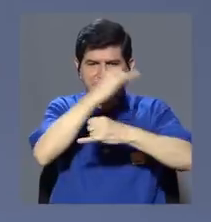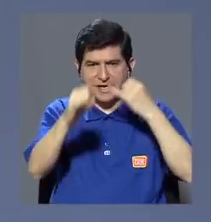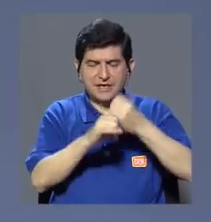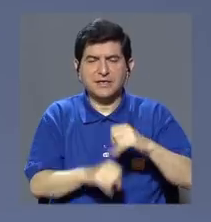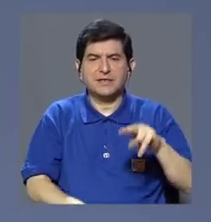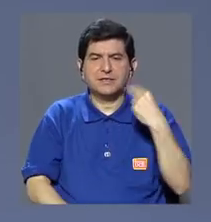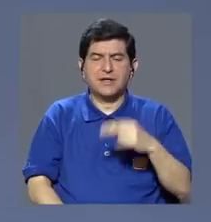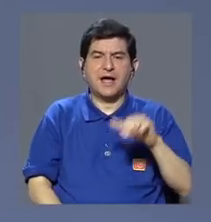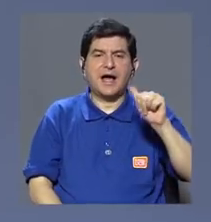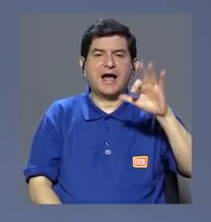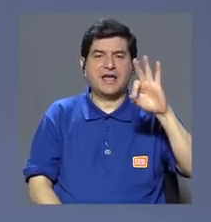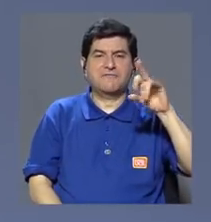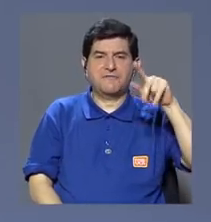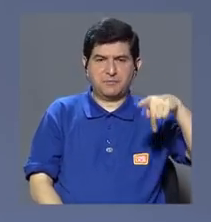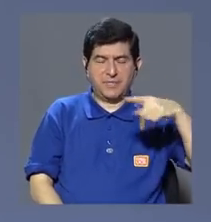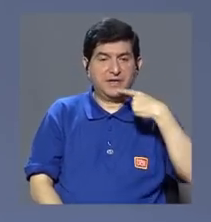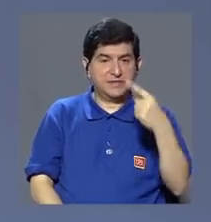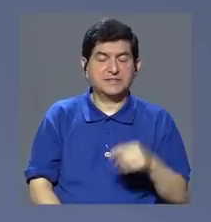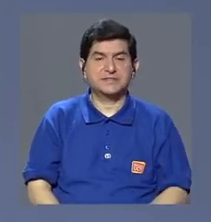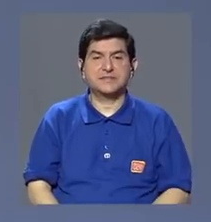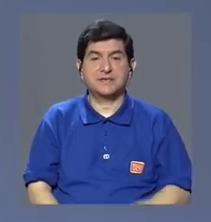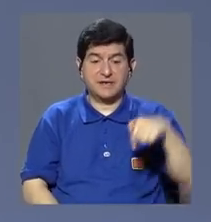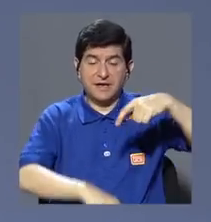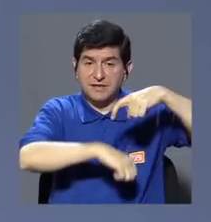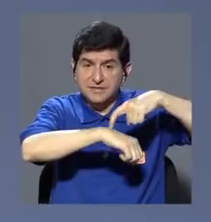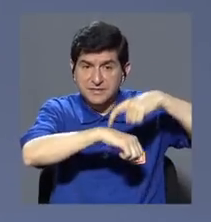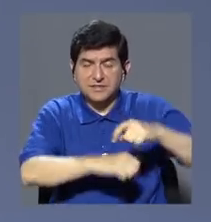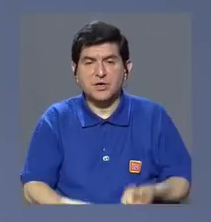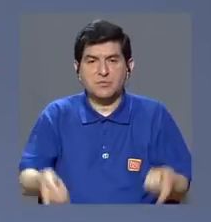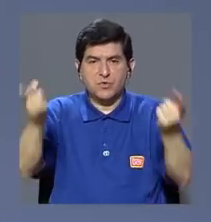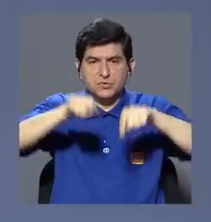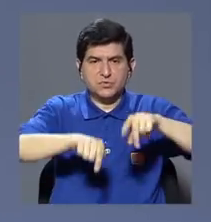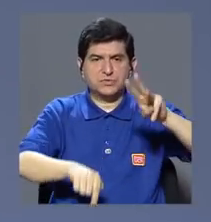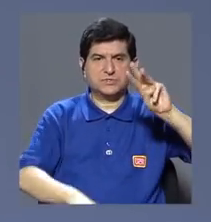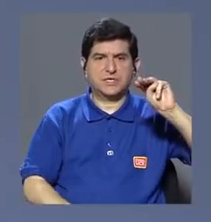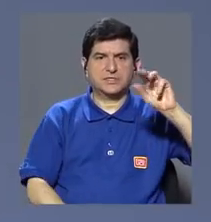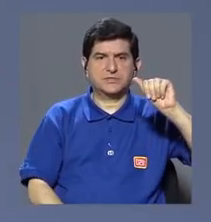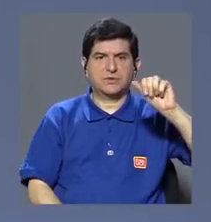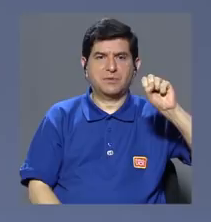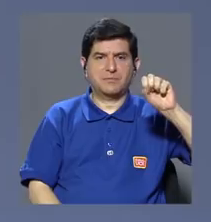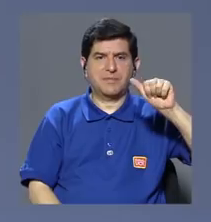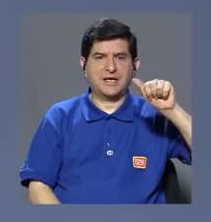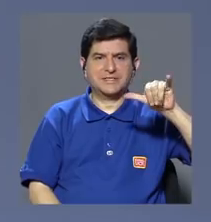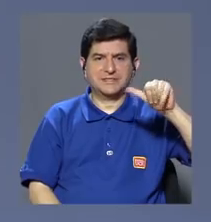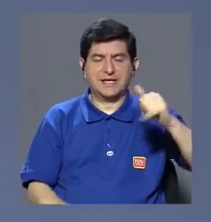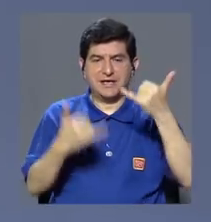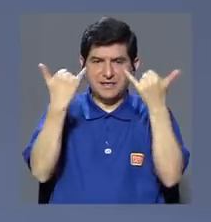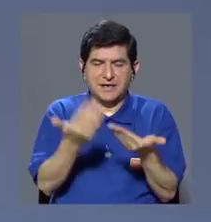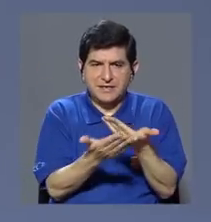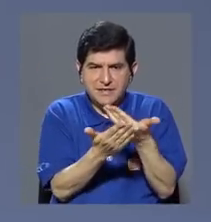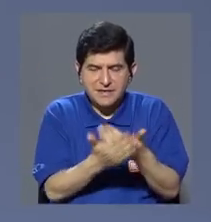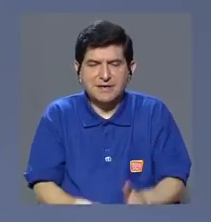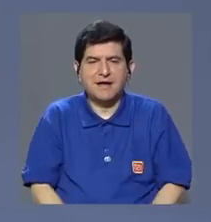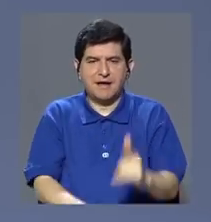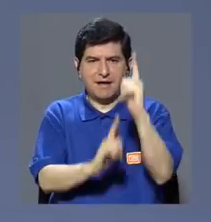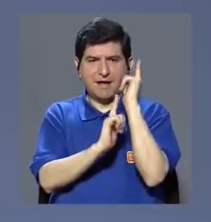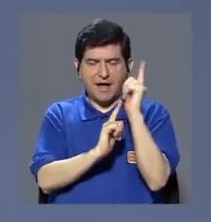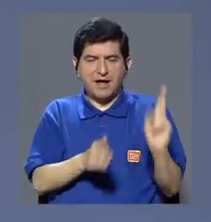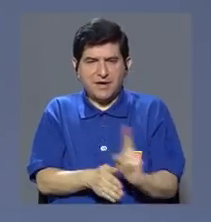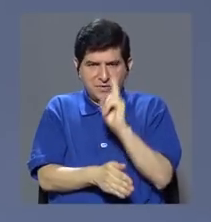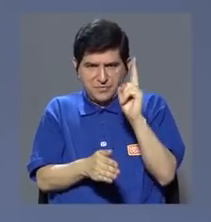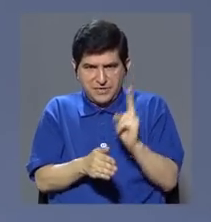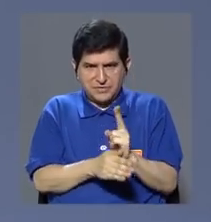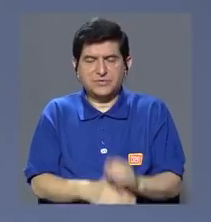decía que en estos días lo sucedido de más allá estaba totalmente constatado que las armas que estaban utilizando